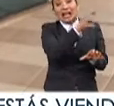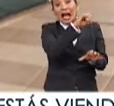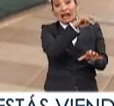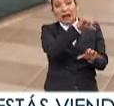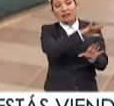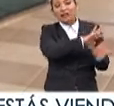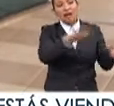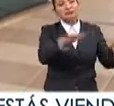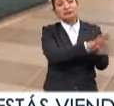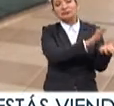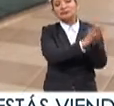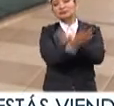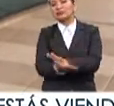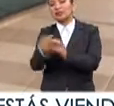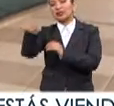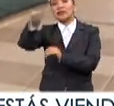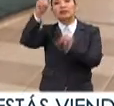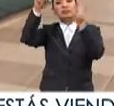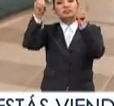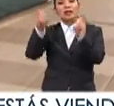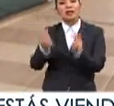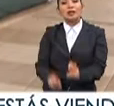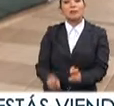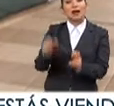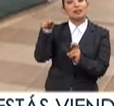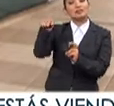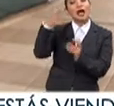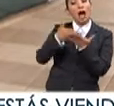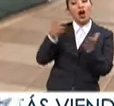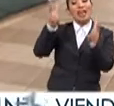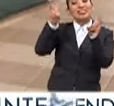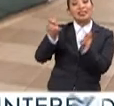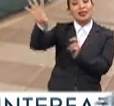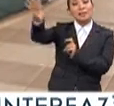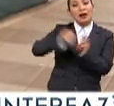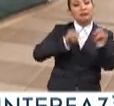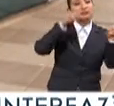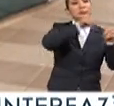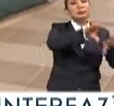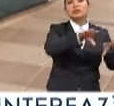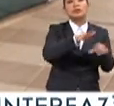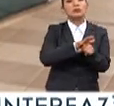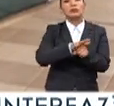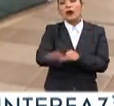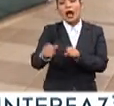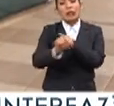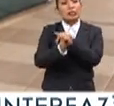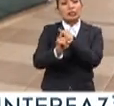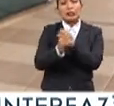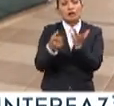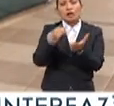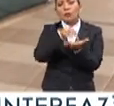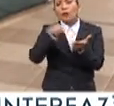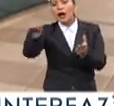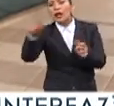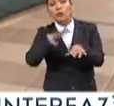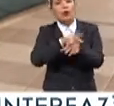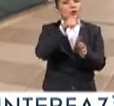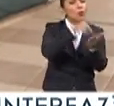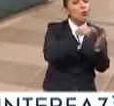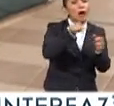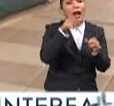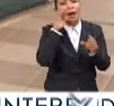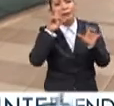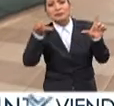canales han migrado a las marcas de los contenidos hoy lo que prevalecen son los contenidos en qué plataformas en qué ventanas en qué